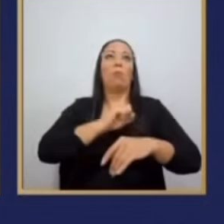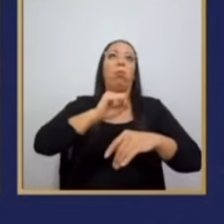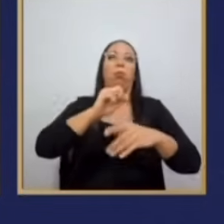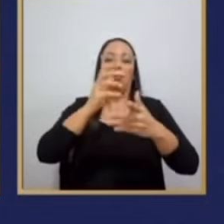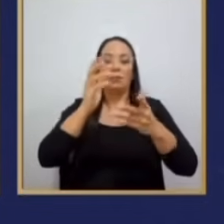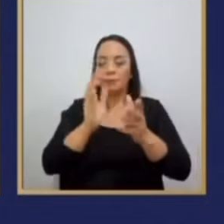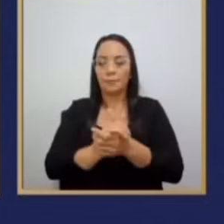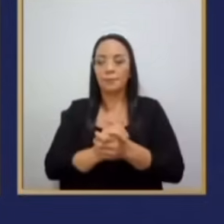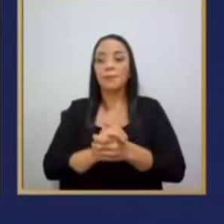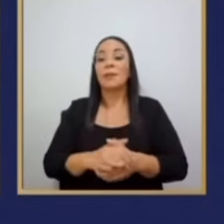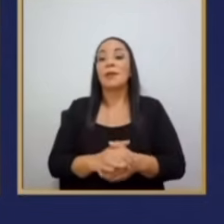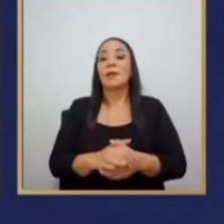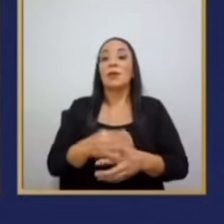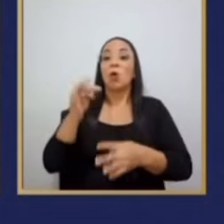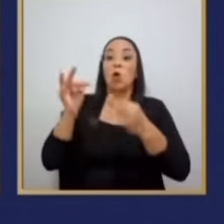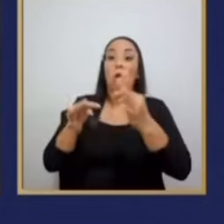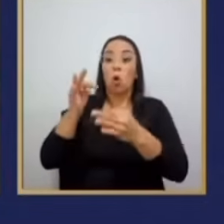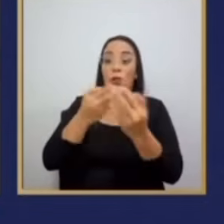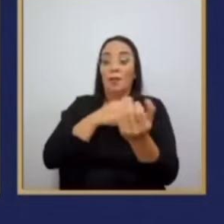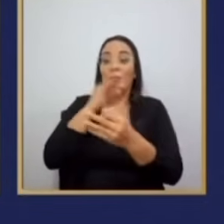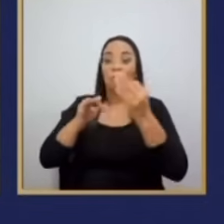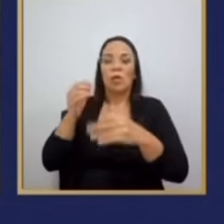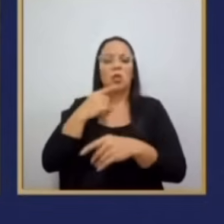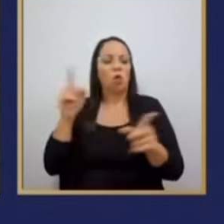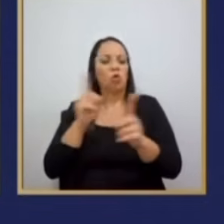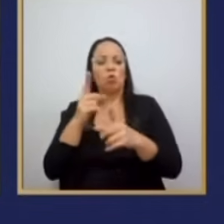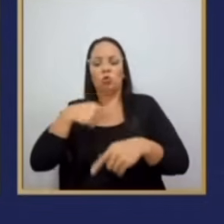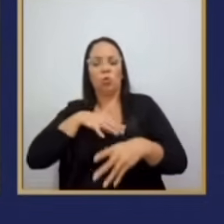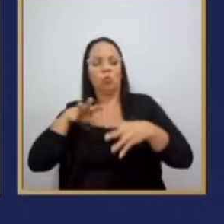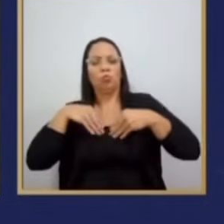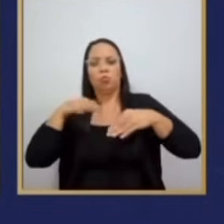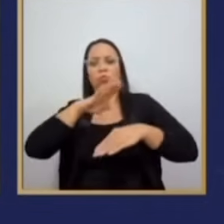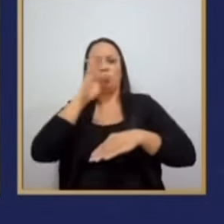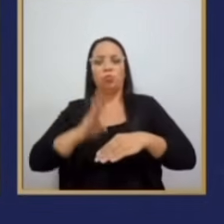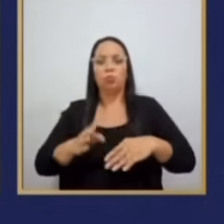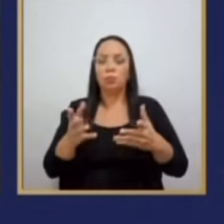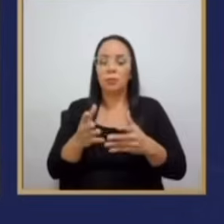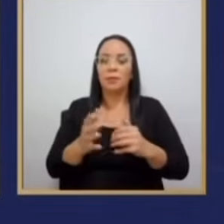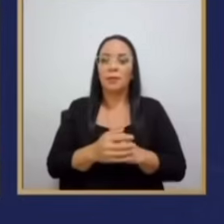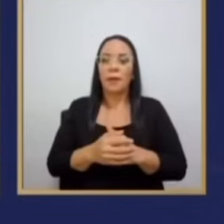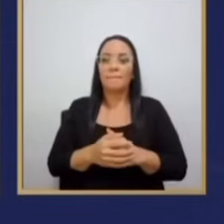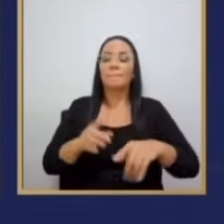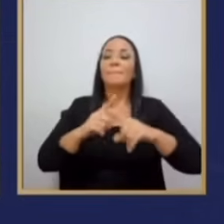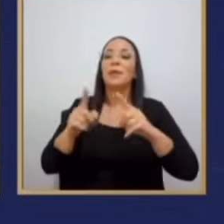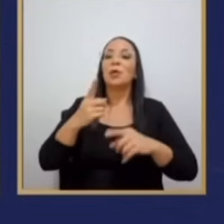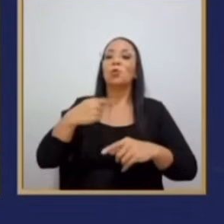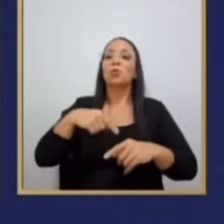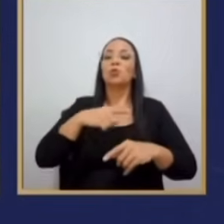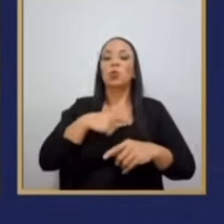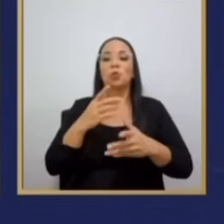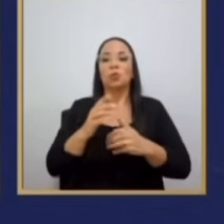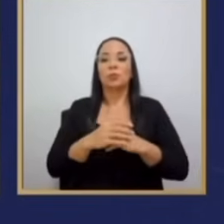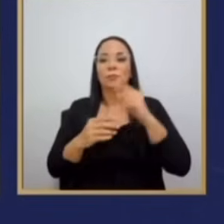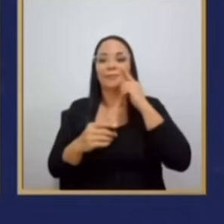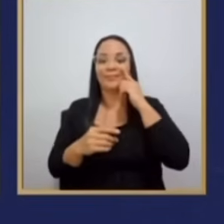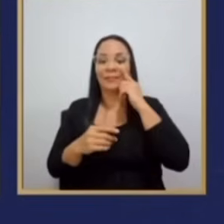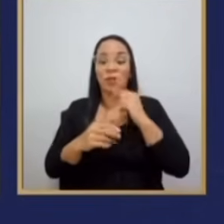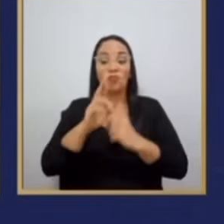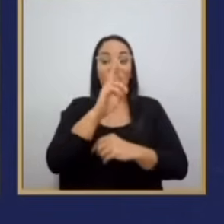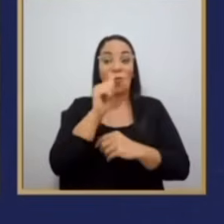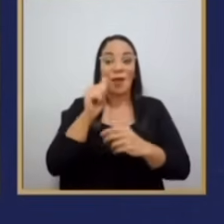Corte igual, no lo vamos a recibir, jamás, jamás. Pero vamos a ser muy generosos, Rodrigo Arias y Orlando